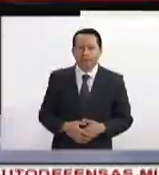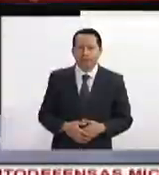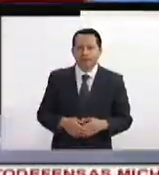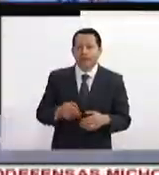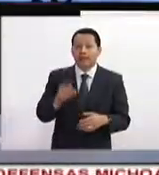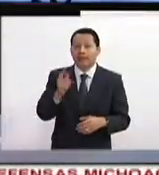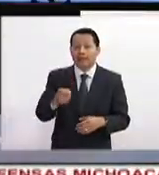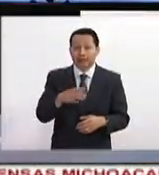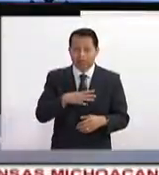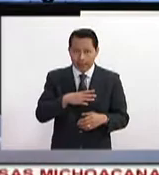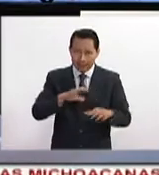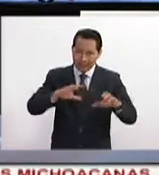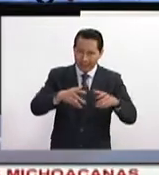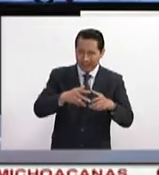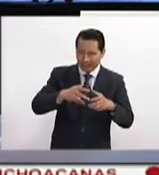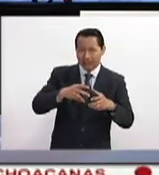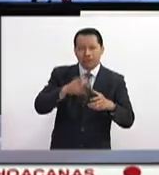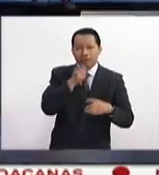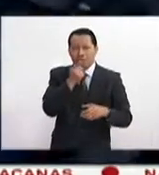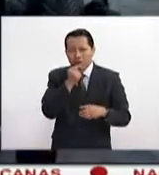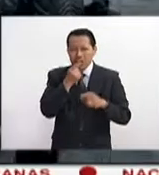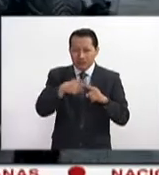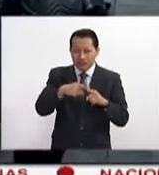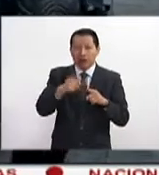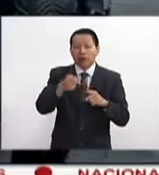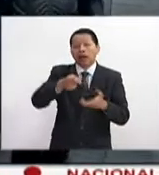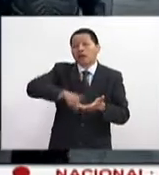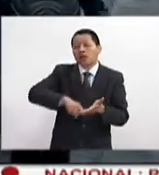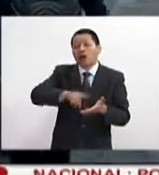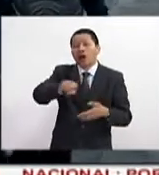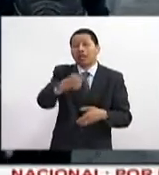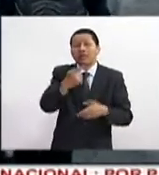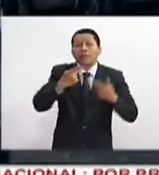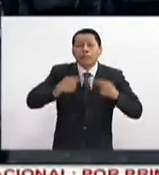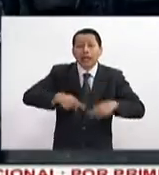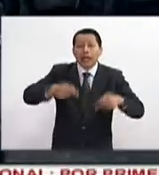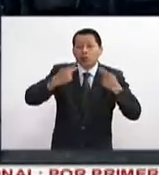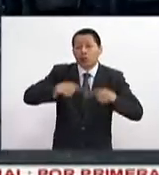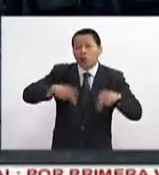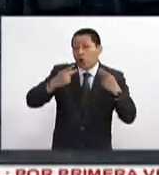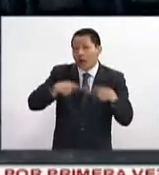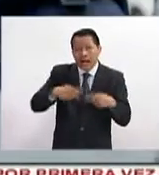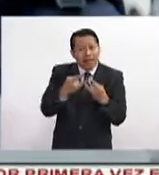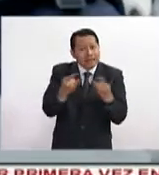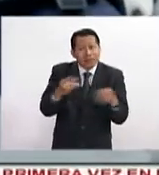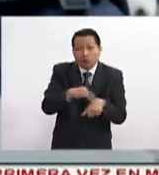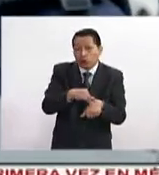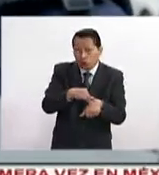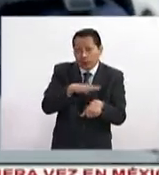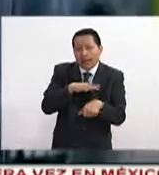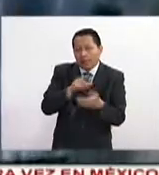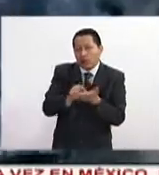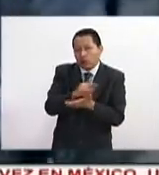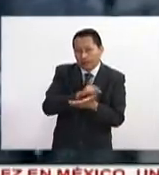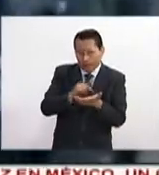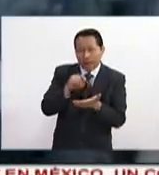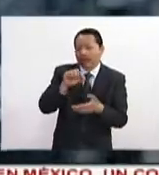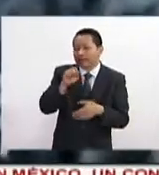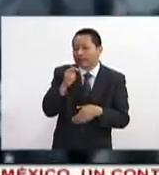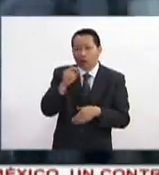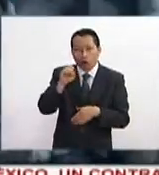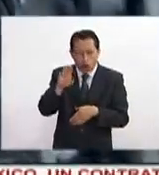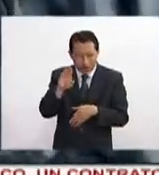Y es que estos cuerpos de seguridad se componen de personas con historias. Y vía Twitter, el secretario de Gobernación, Miguel Ángel Osorio